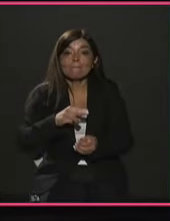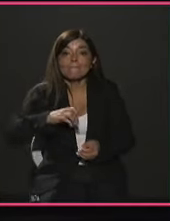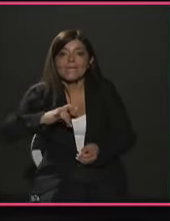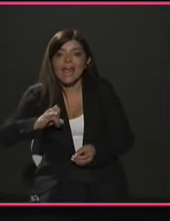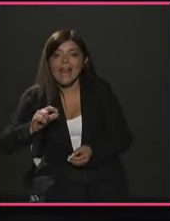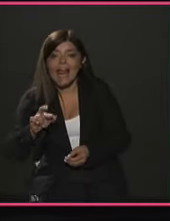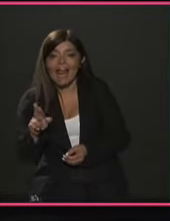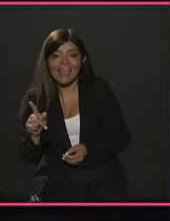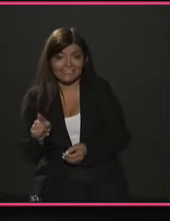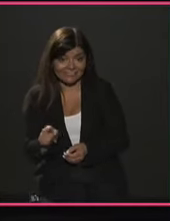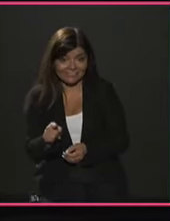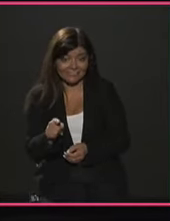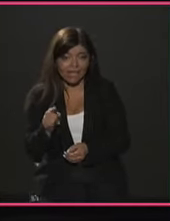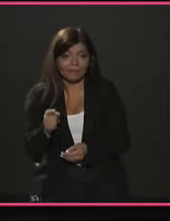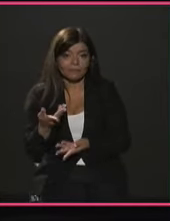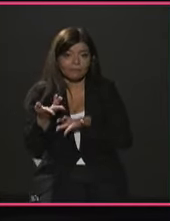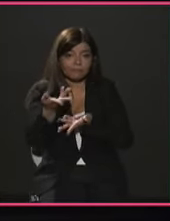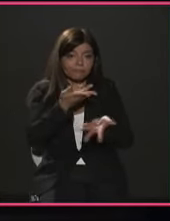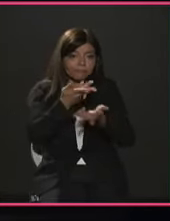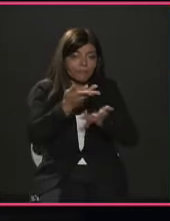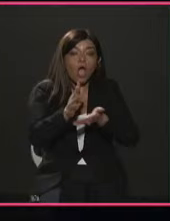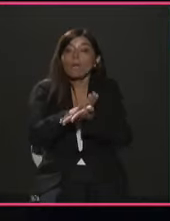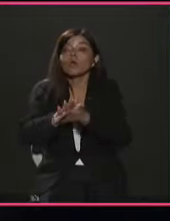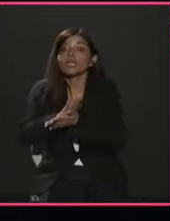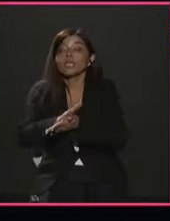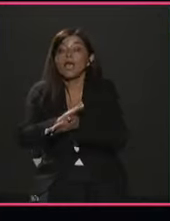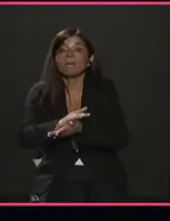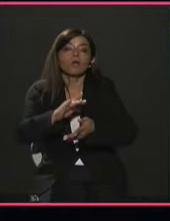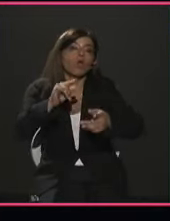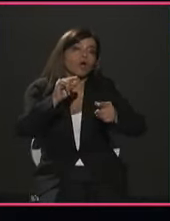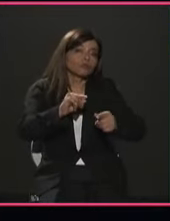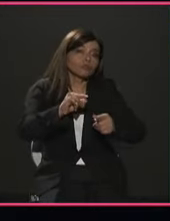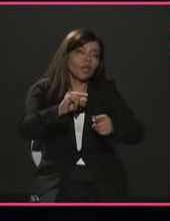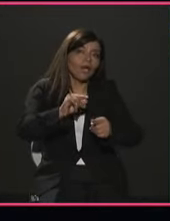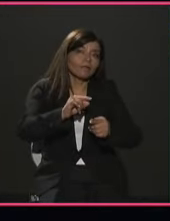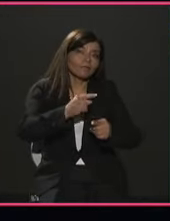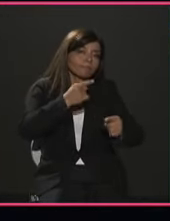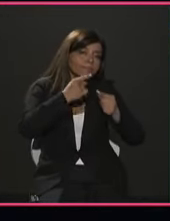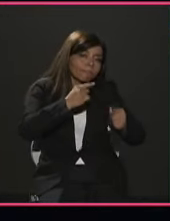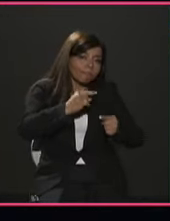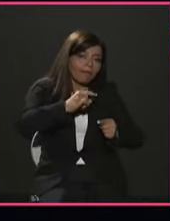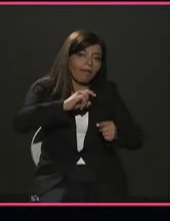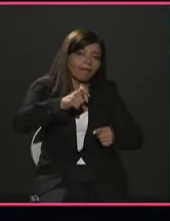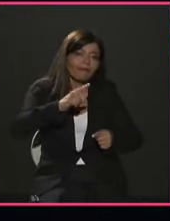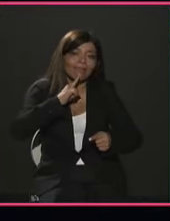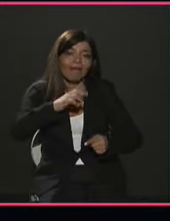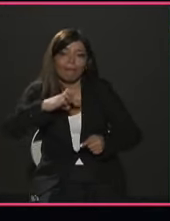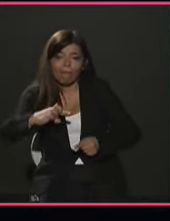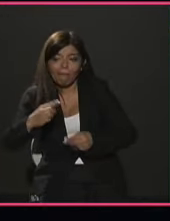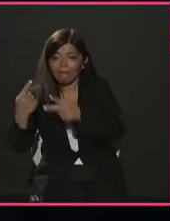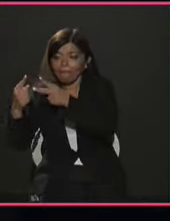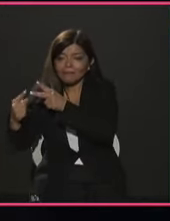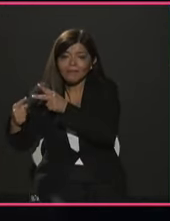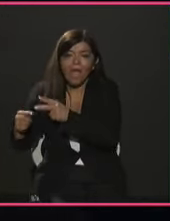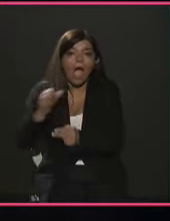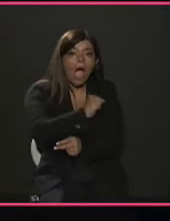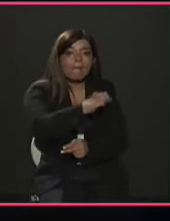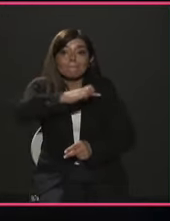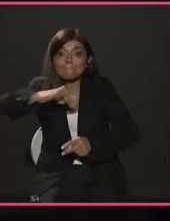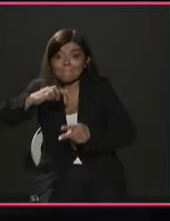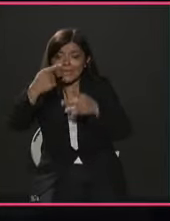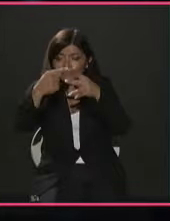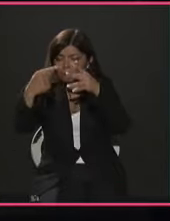interacción que puedan tener cuando ustedes tienen una discusión conp estima usar más de